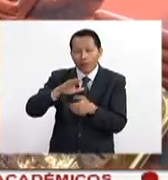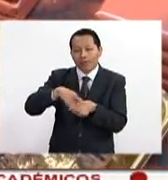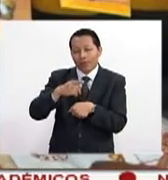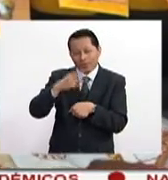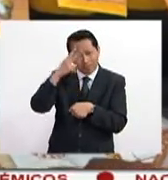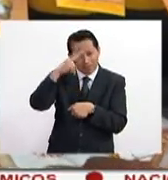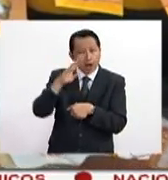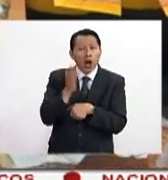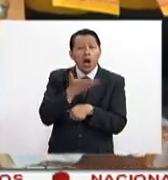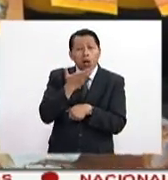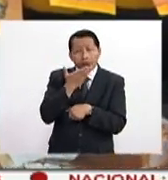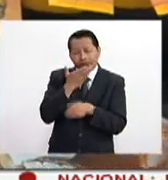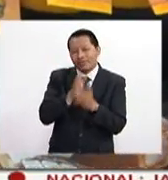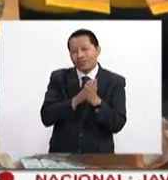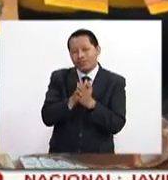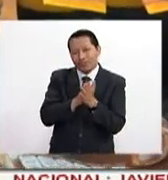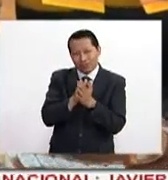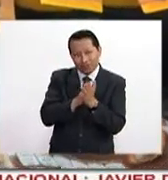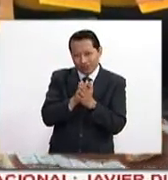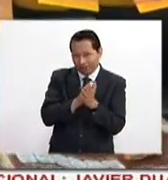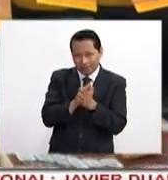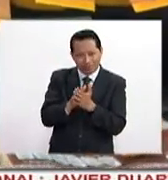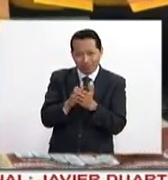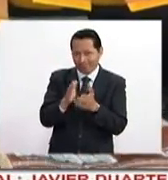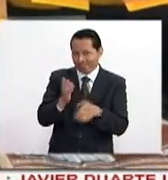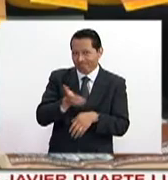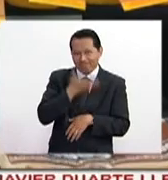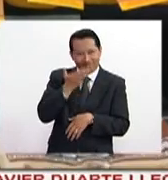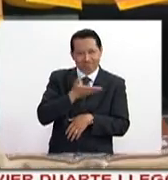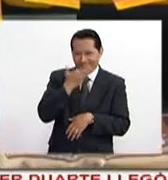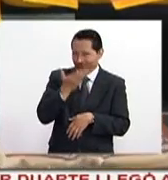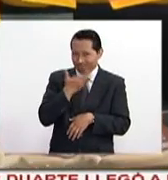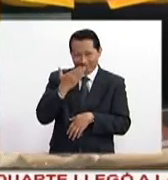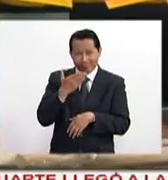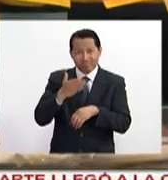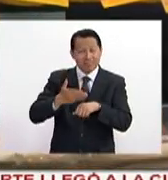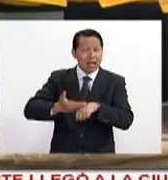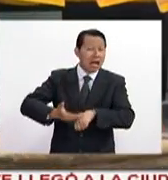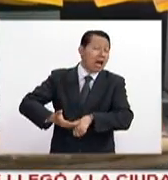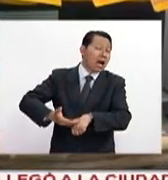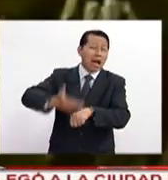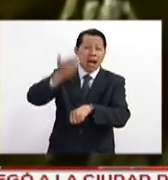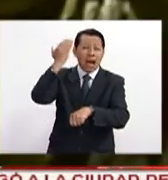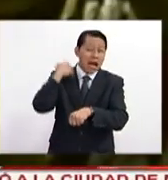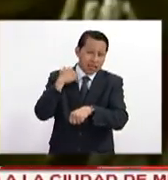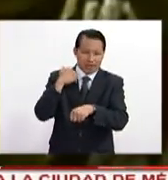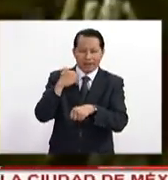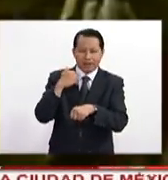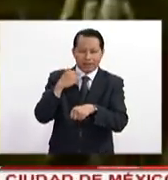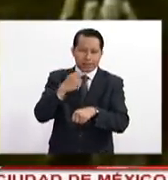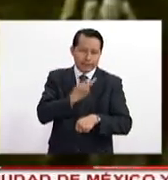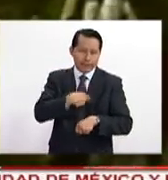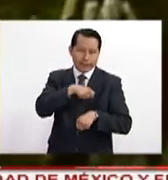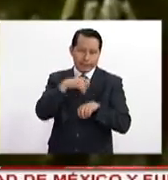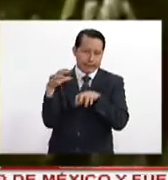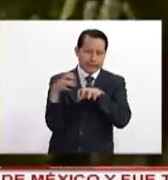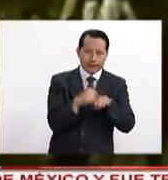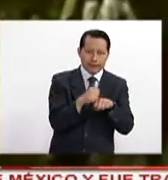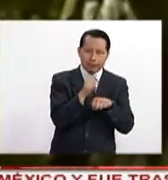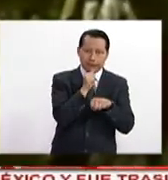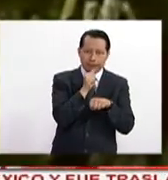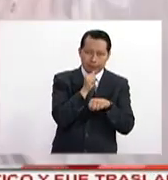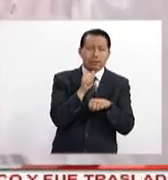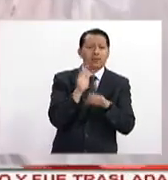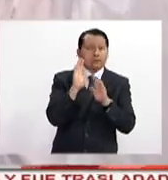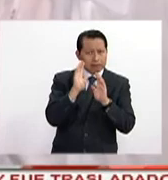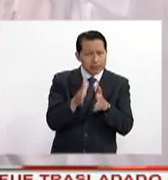el chocolate. Nosotros tenemos una tradición prehispánica de tomar el chocolate, más que de comerlo,